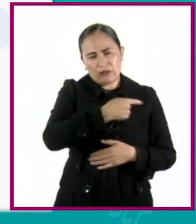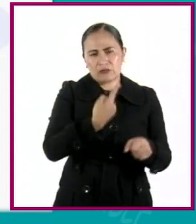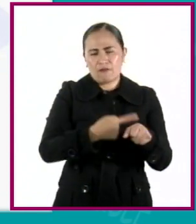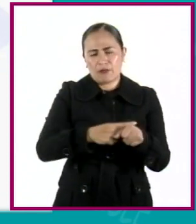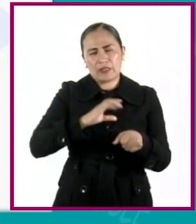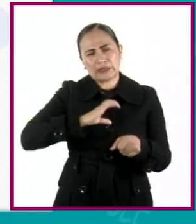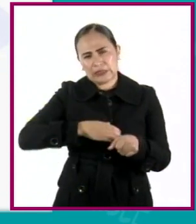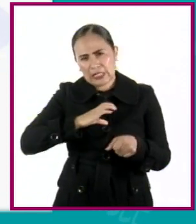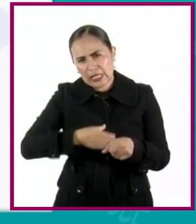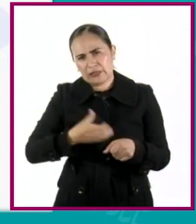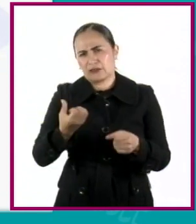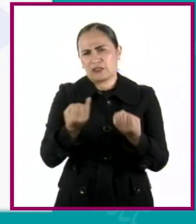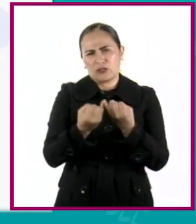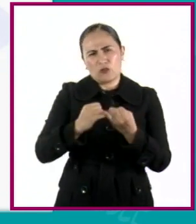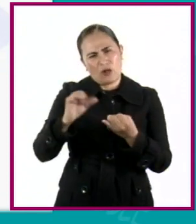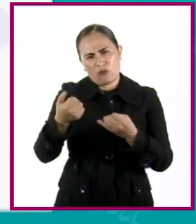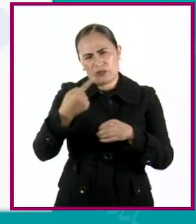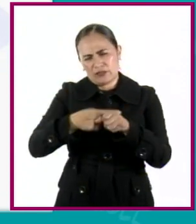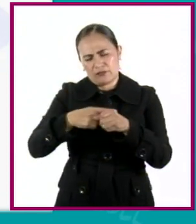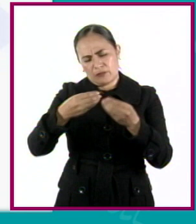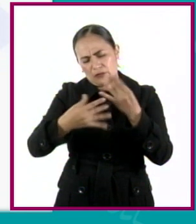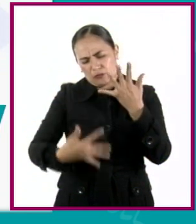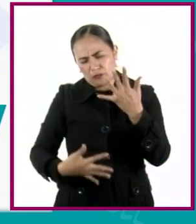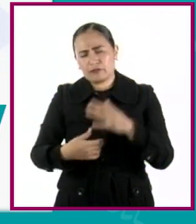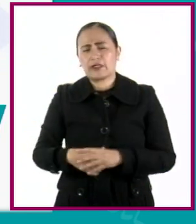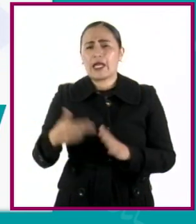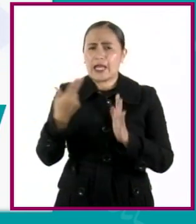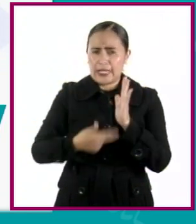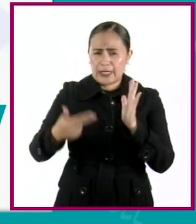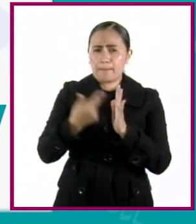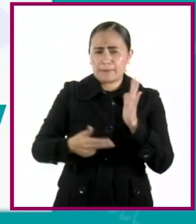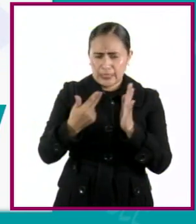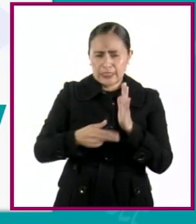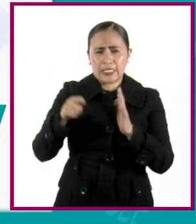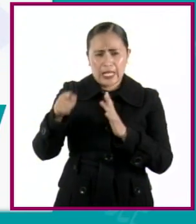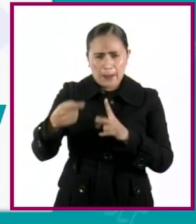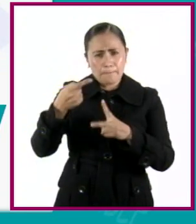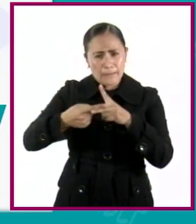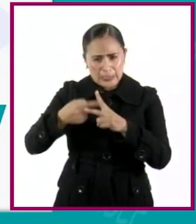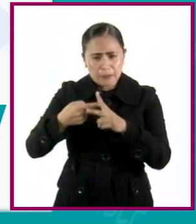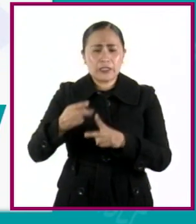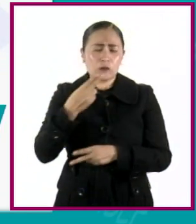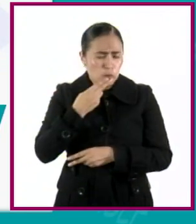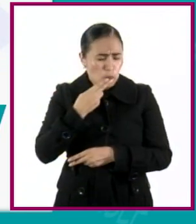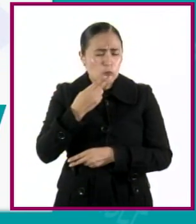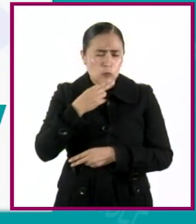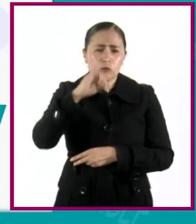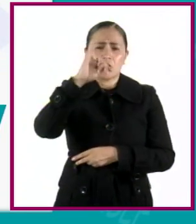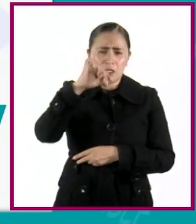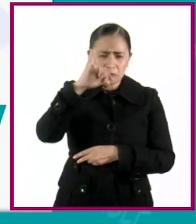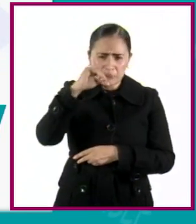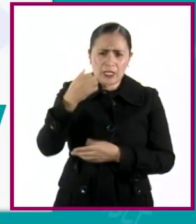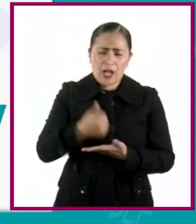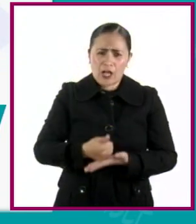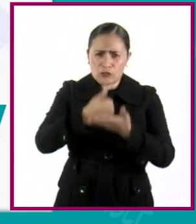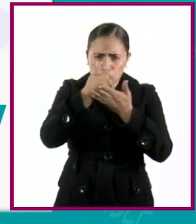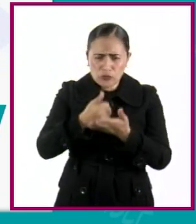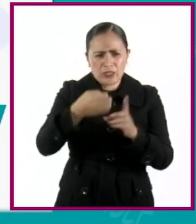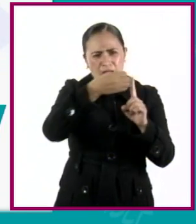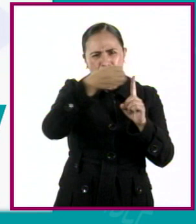enfermedades. Todas las herramientas de matemáticas de una u otra forma son usadas y ellas van desde